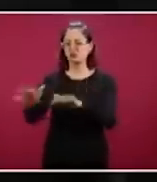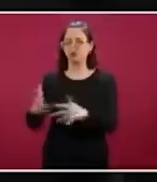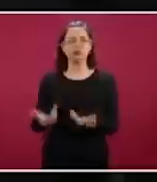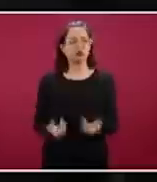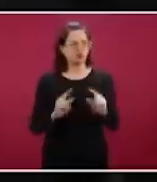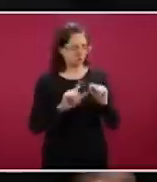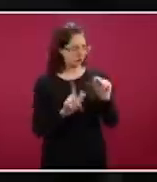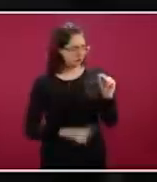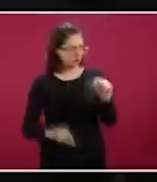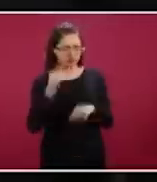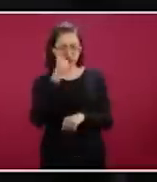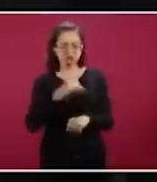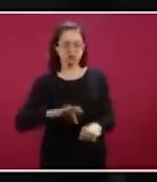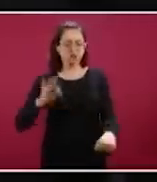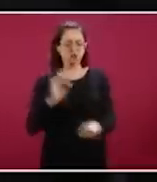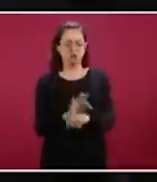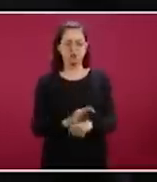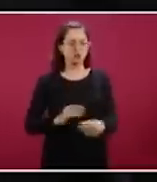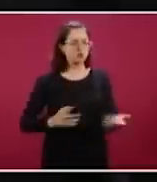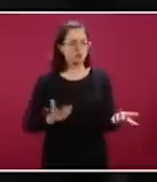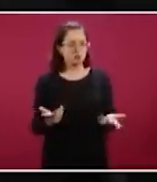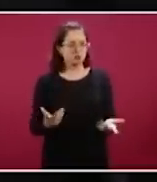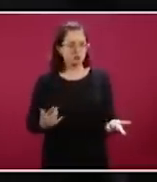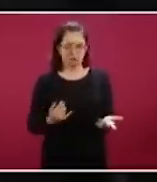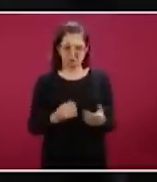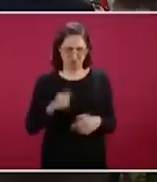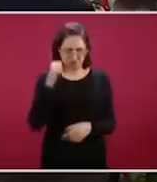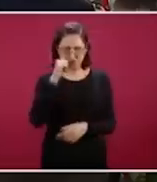su soberanía, pase lo que pase? Sí, pero